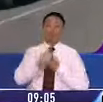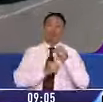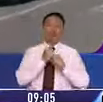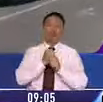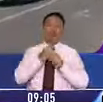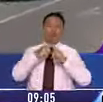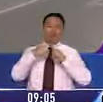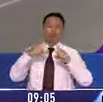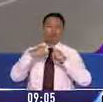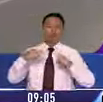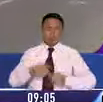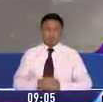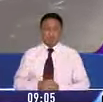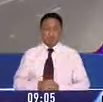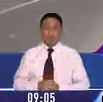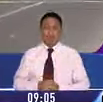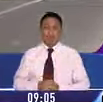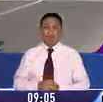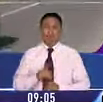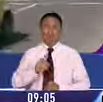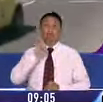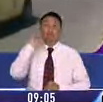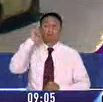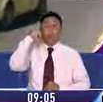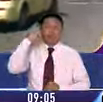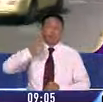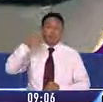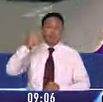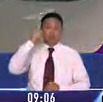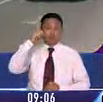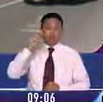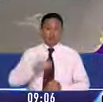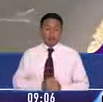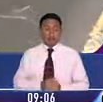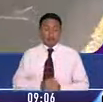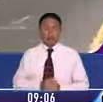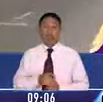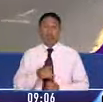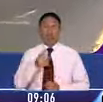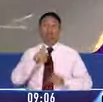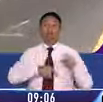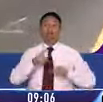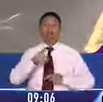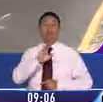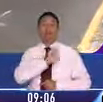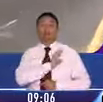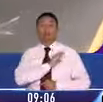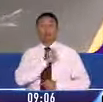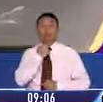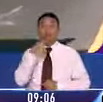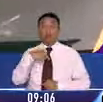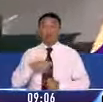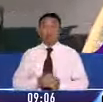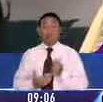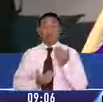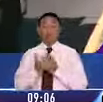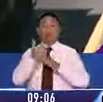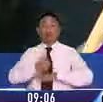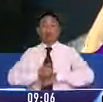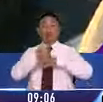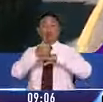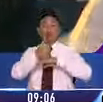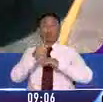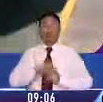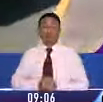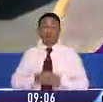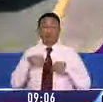del actual gobierno, del gobierno de Guillermo Lasso. Es decir, que según lo que han dicho algunos expertos, las nuevas autoridades